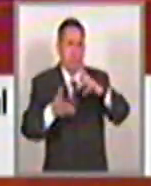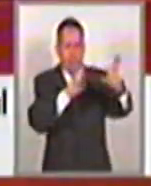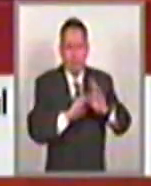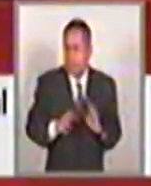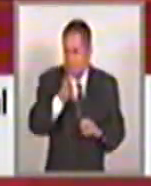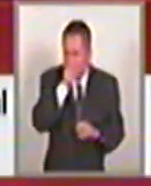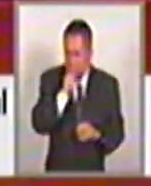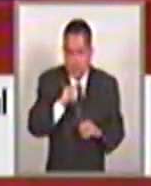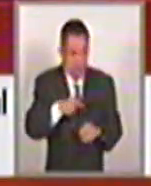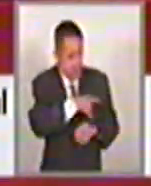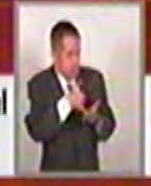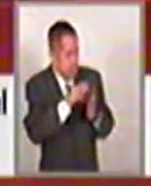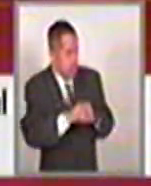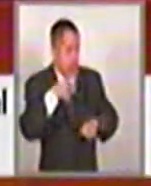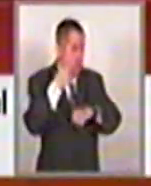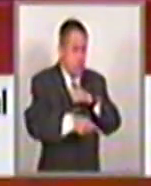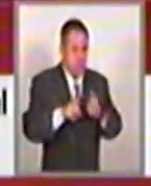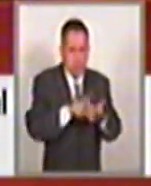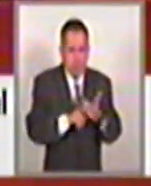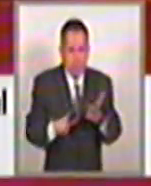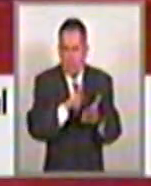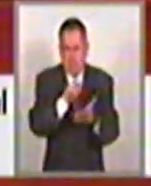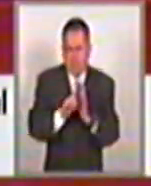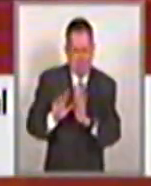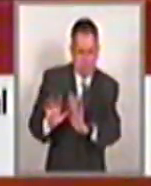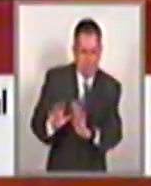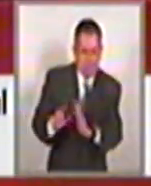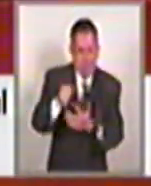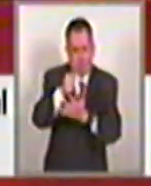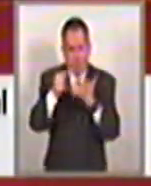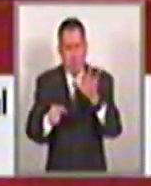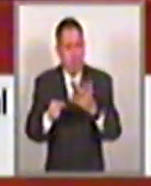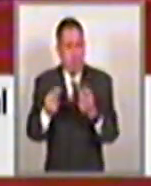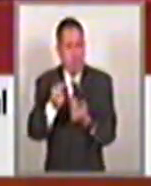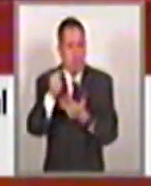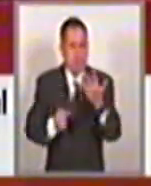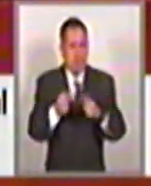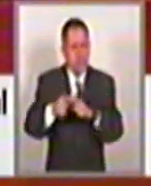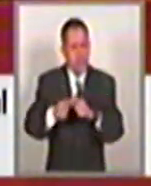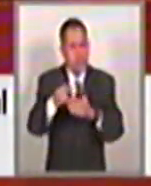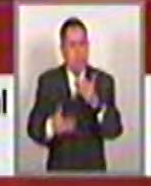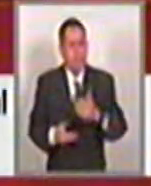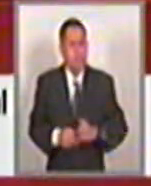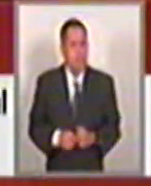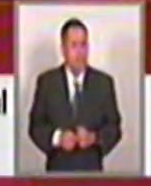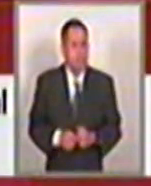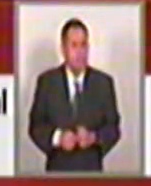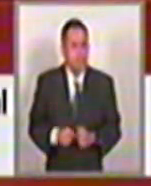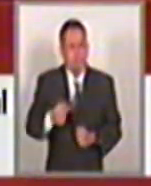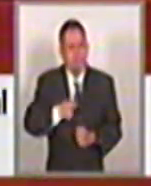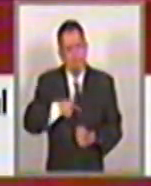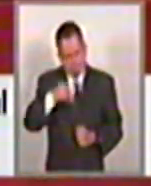la imprenta cuyo instrumento del delito. Las leyes orgánicas dictarán cuantas disposiciones sean necesarias, etcétera. Yo